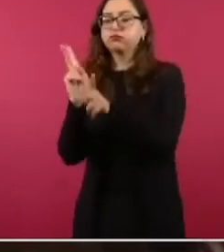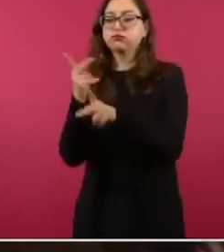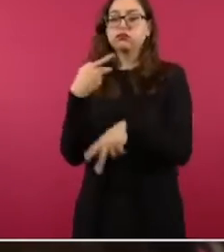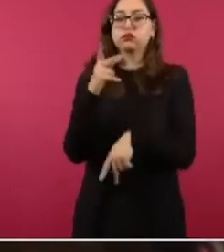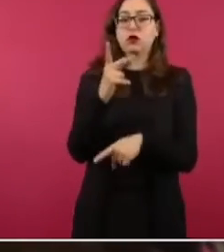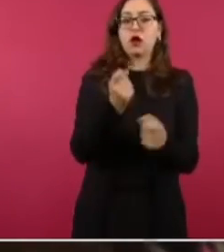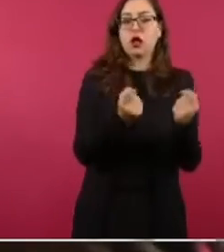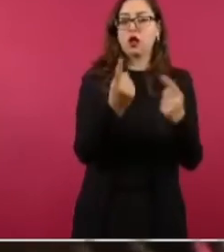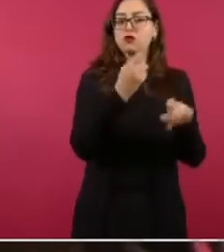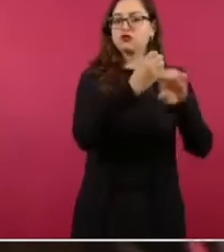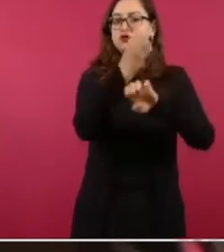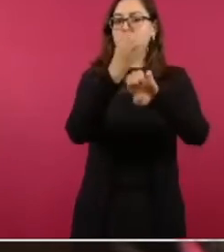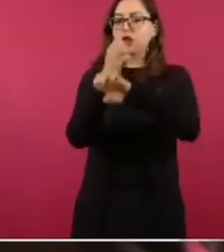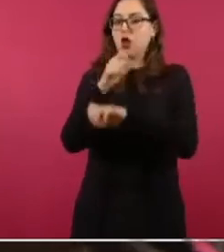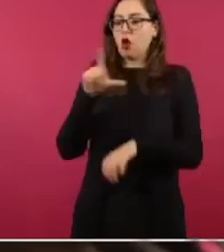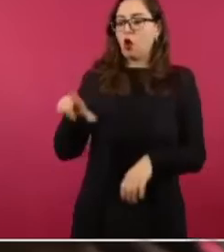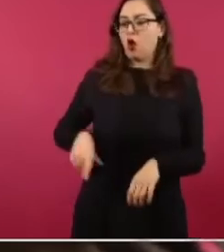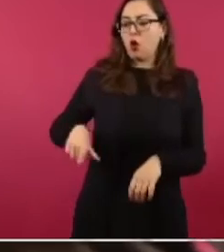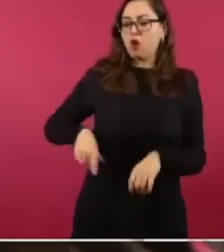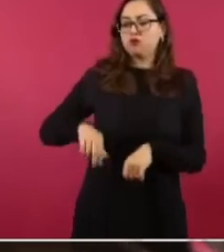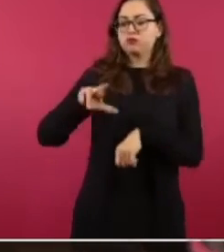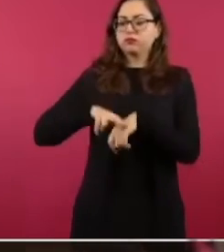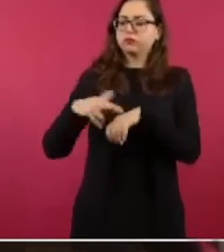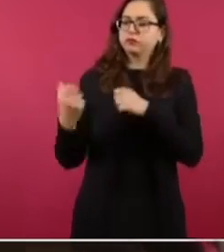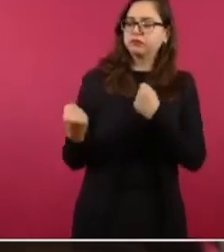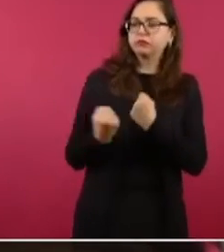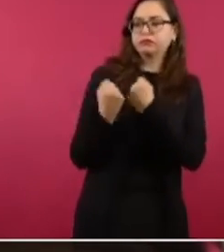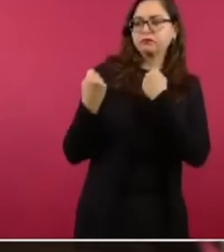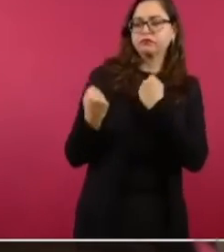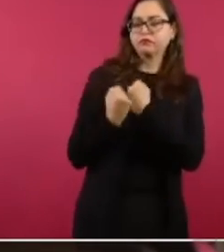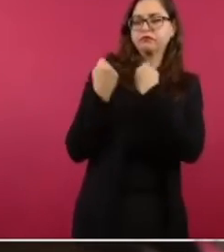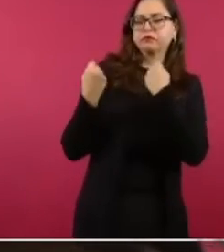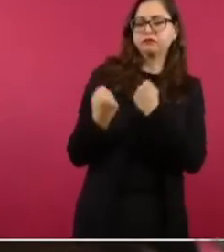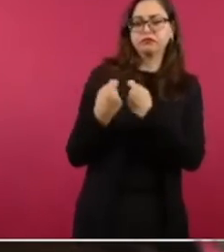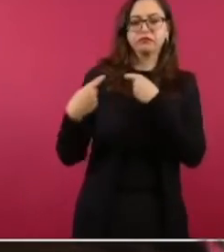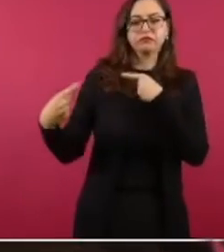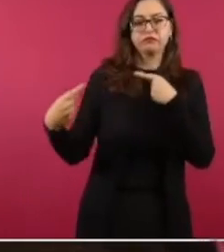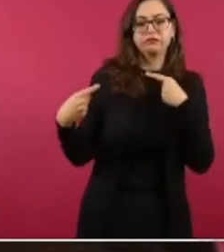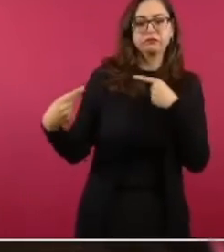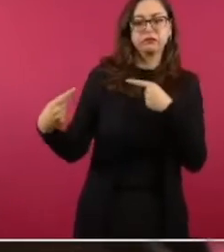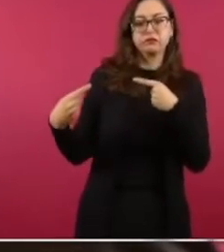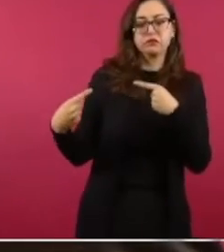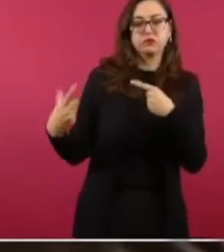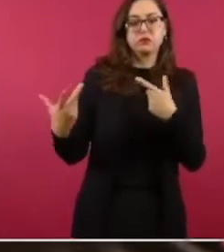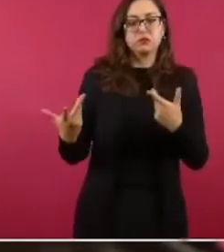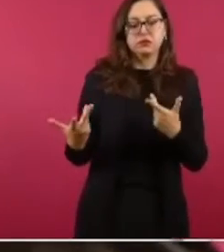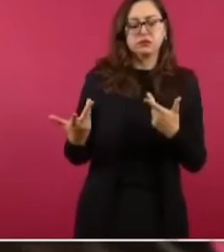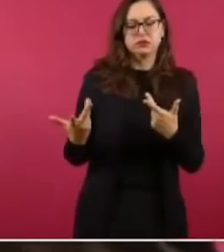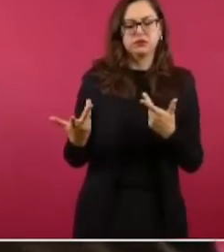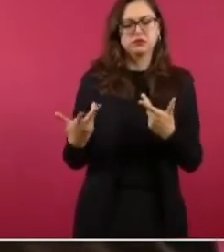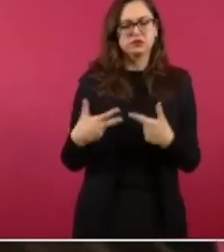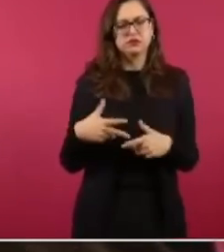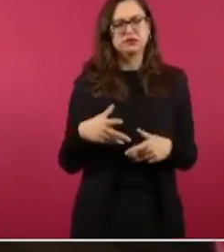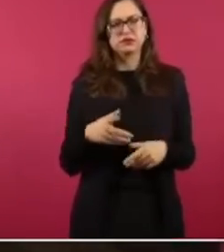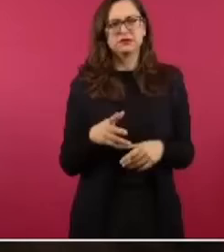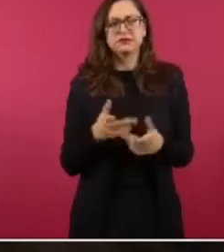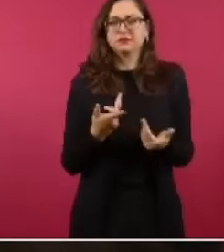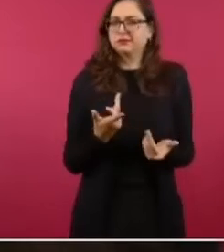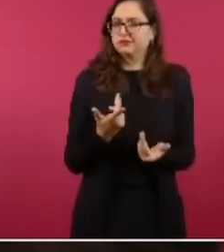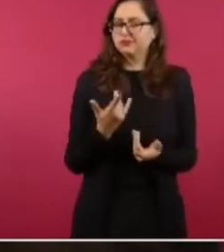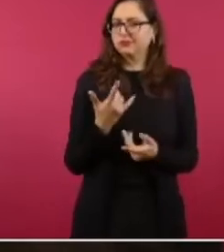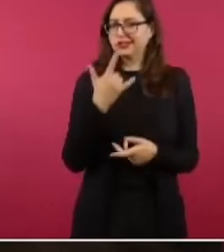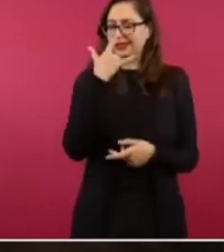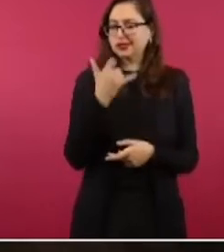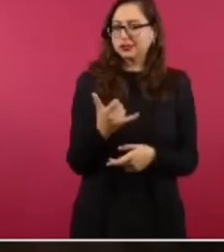sobre todo de oposición, y ellos han respondido. Entonces se ha visto